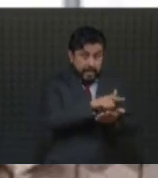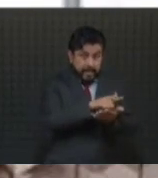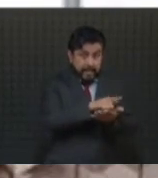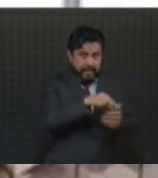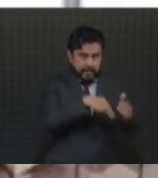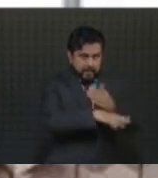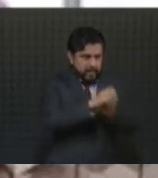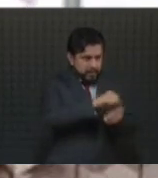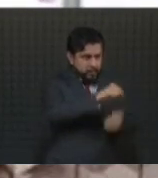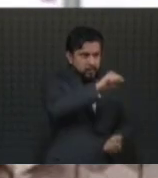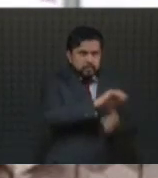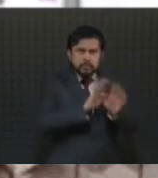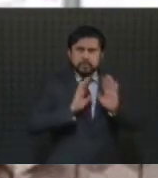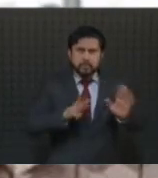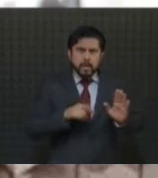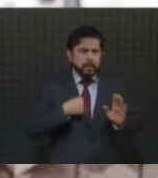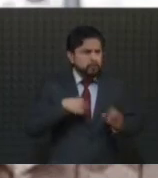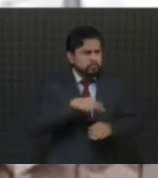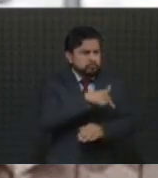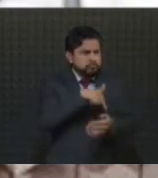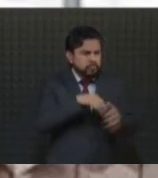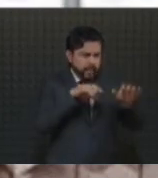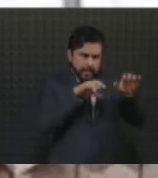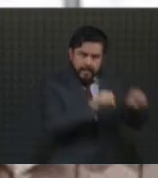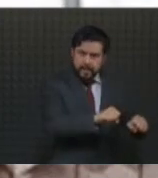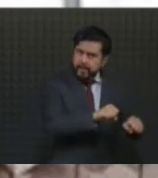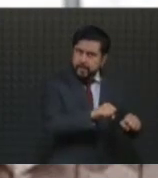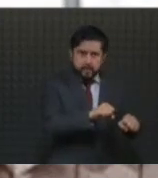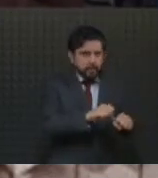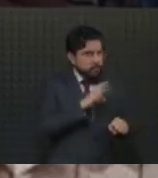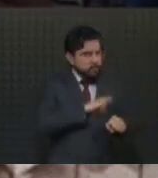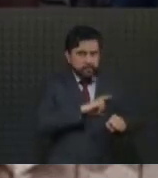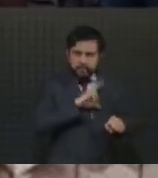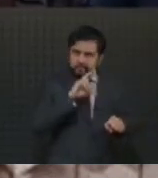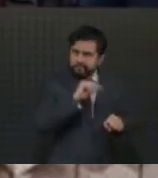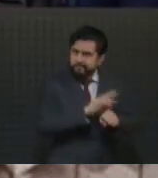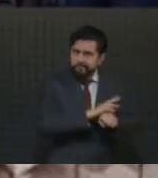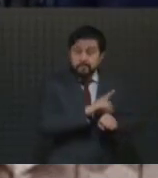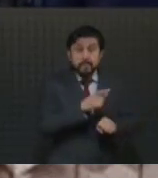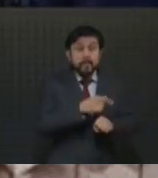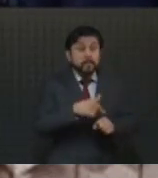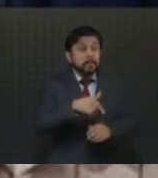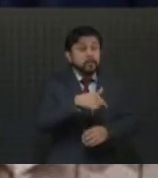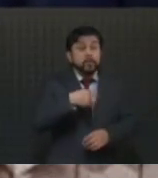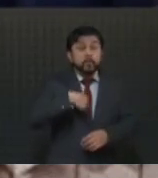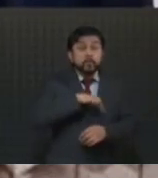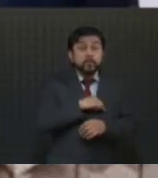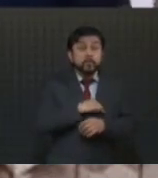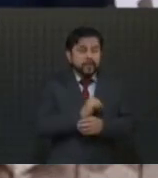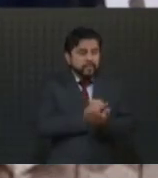del Instituto de Educación Media Superior ahí en Iztapalapa.